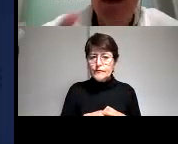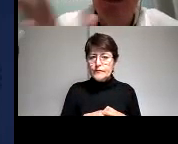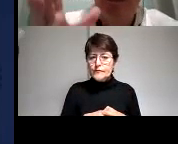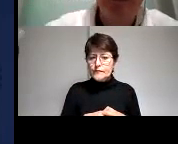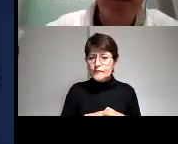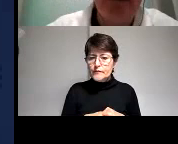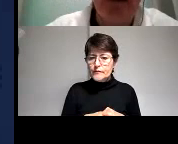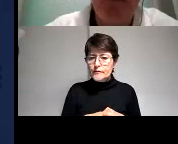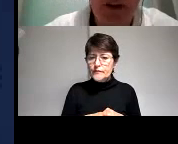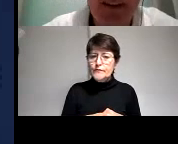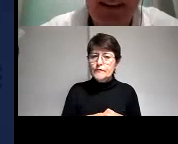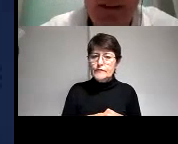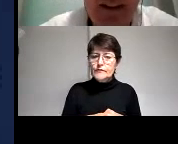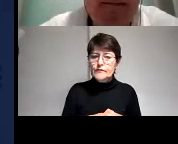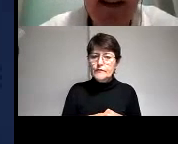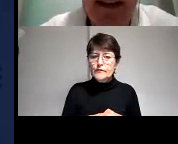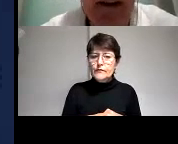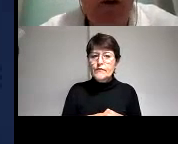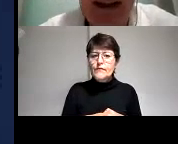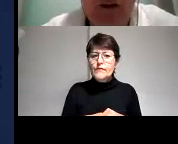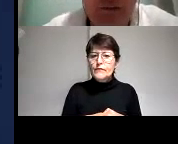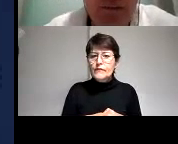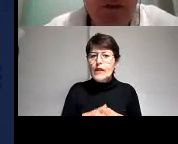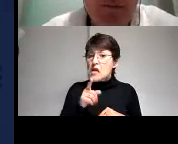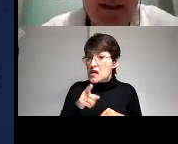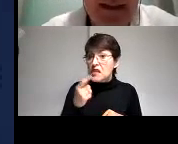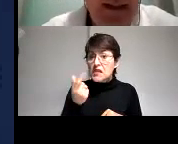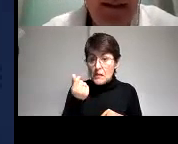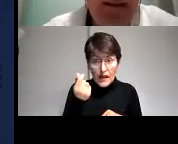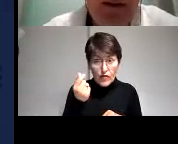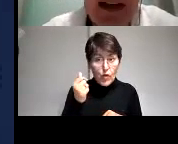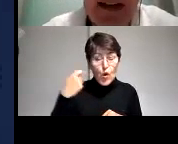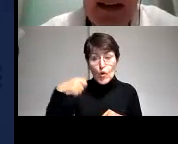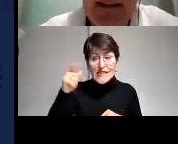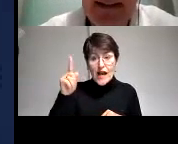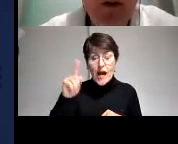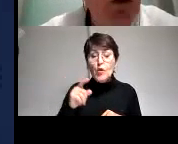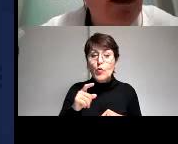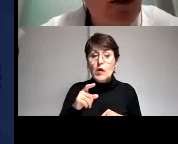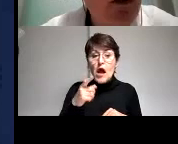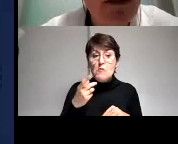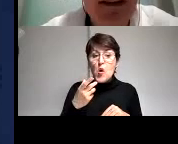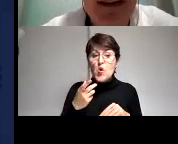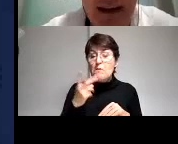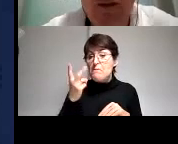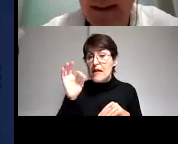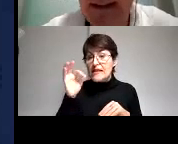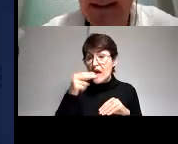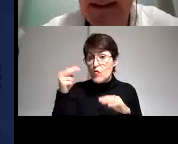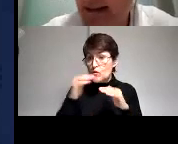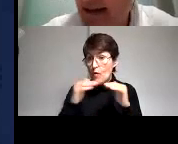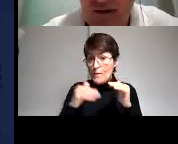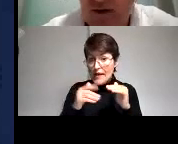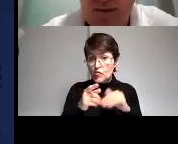qué, pero están a un precio bastante más asequible que las novelas, no llegan a 20 euros y son libros, en el caso de